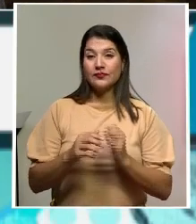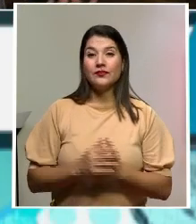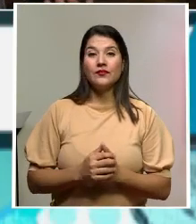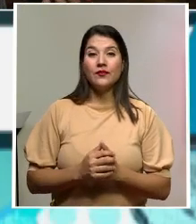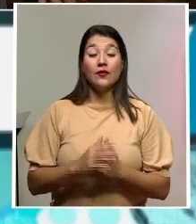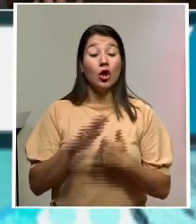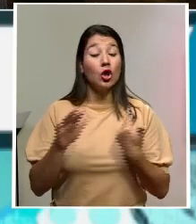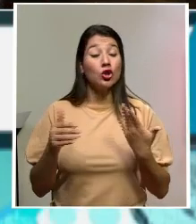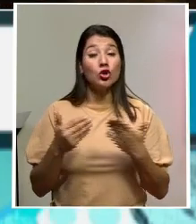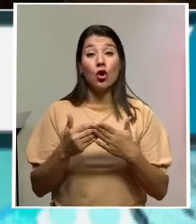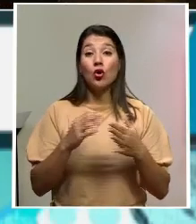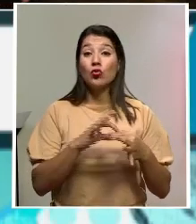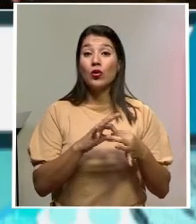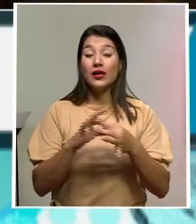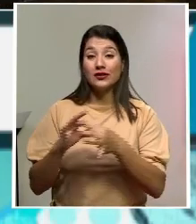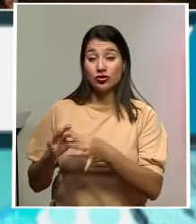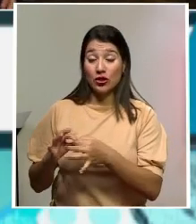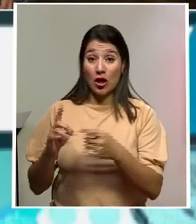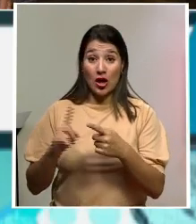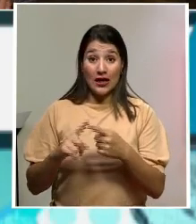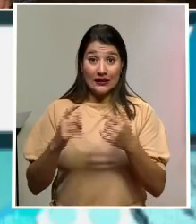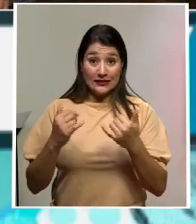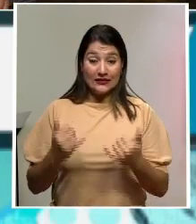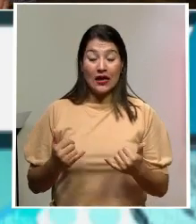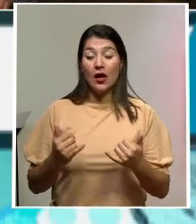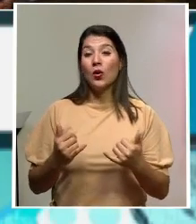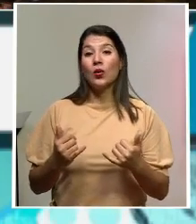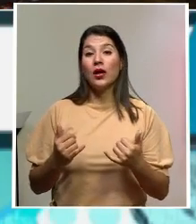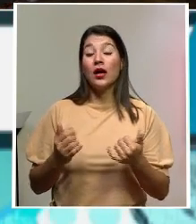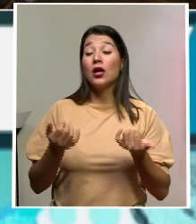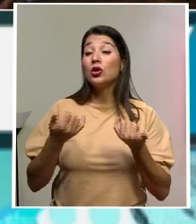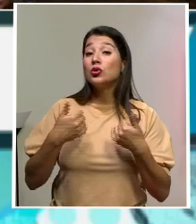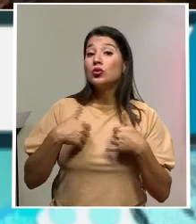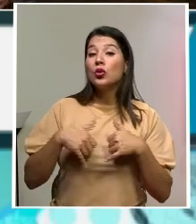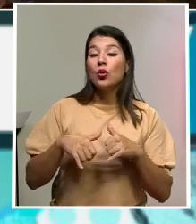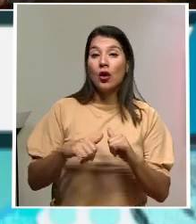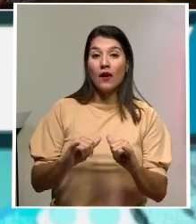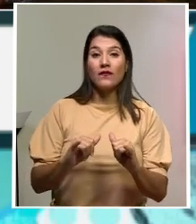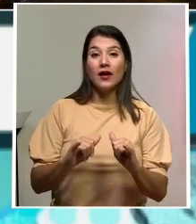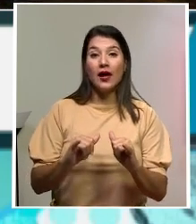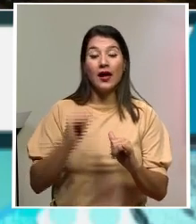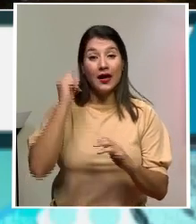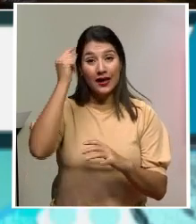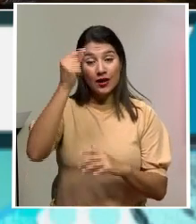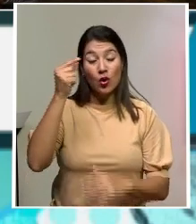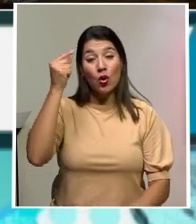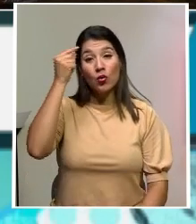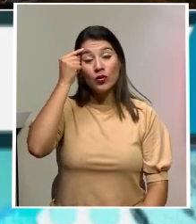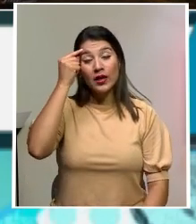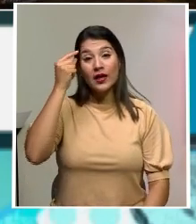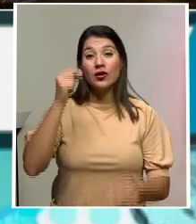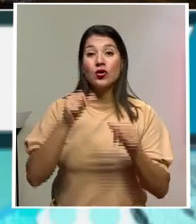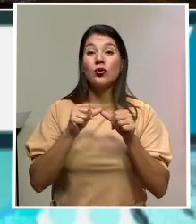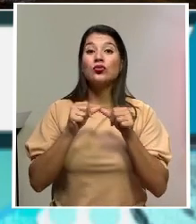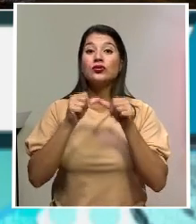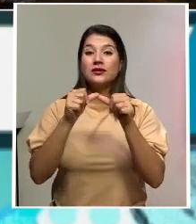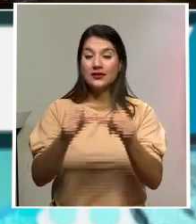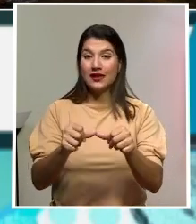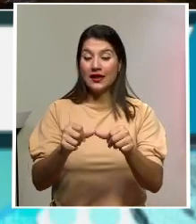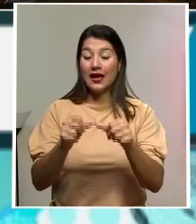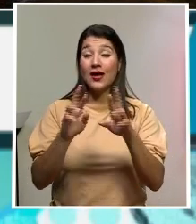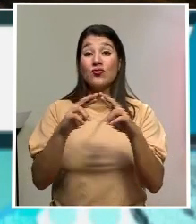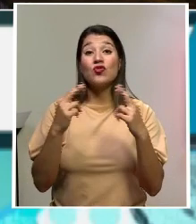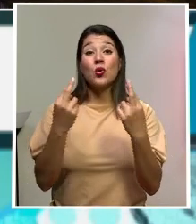todo relacionado, por lo menos en este momento, que todavía pues lo que es el Poder Ejecutivo mantiene las